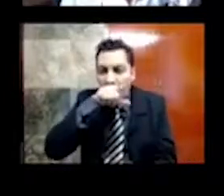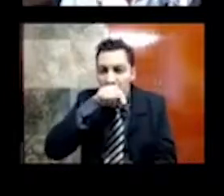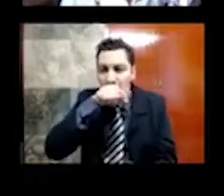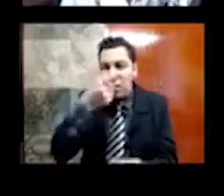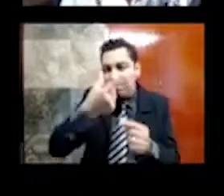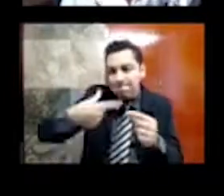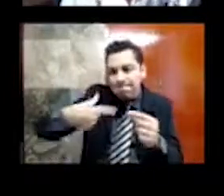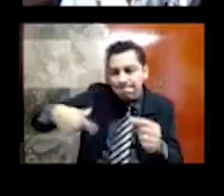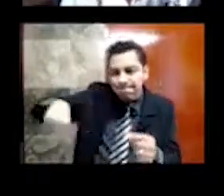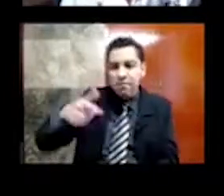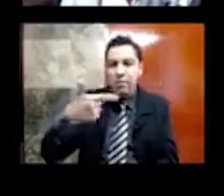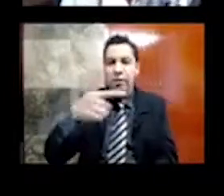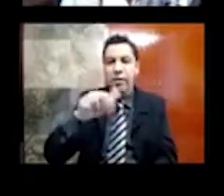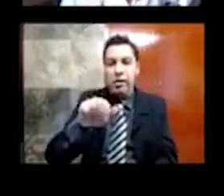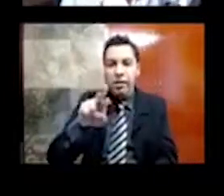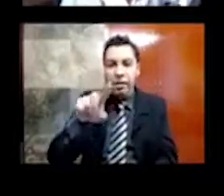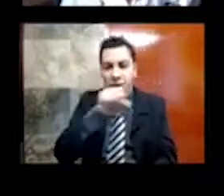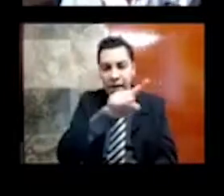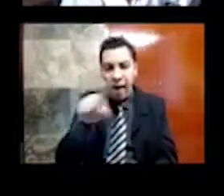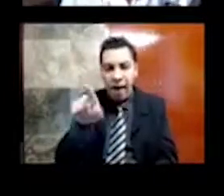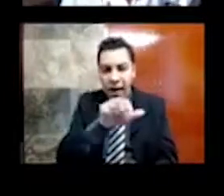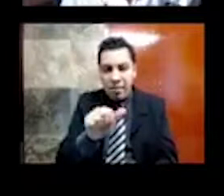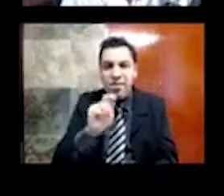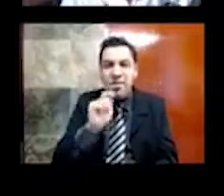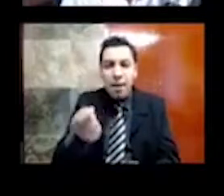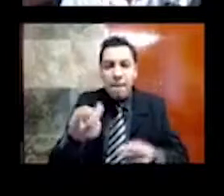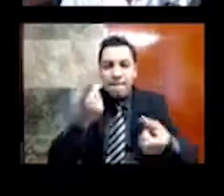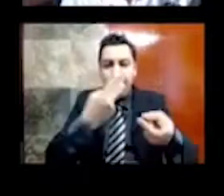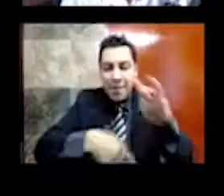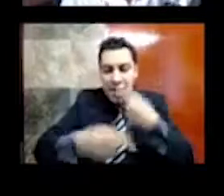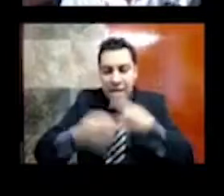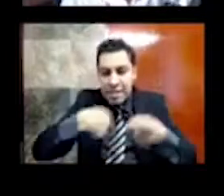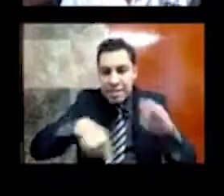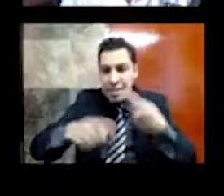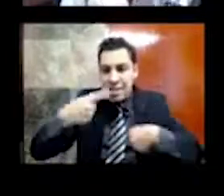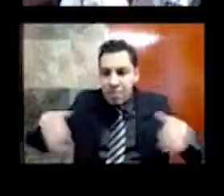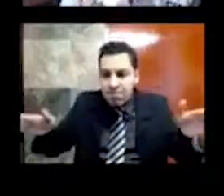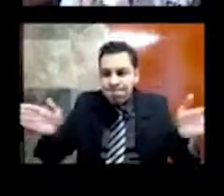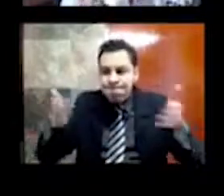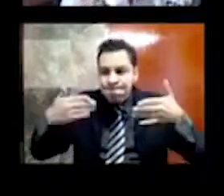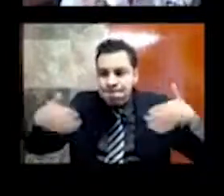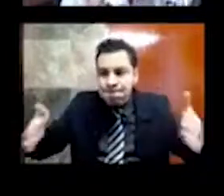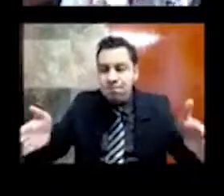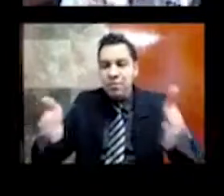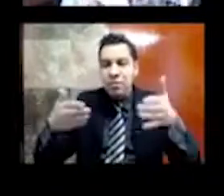y seguramente estas garzas entraron a Tenochtitlán por la calzada de Iztapalapan,